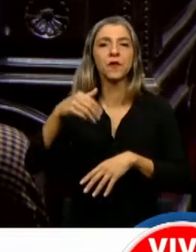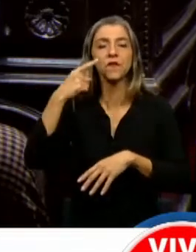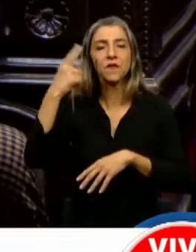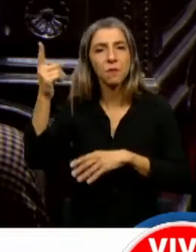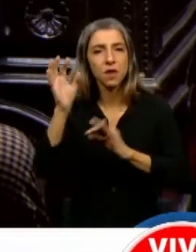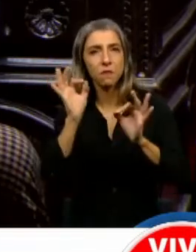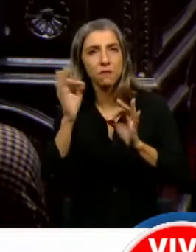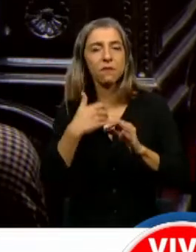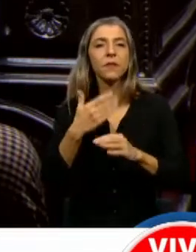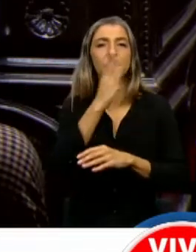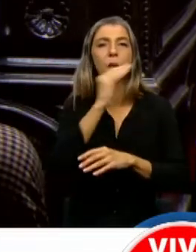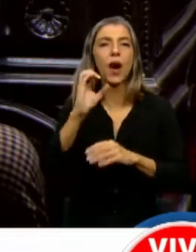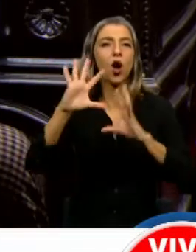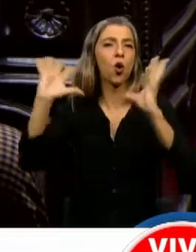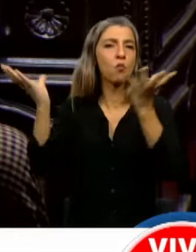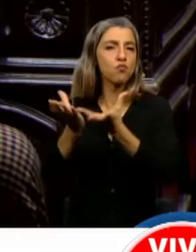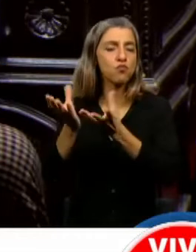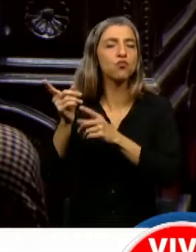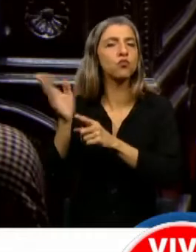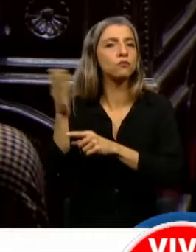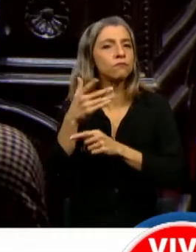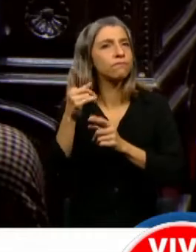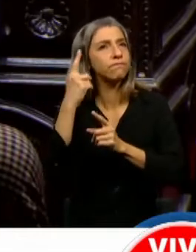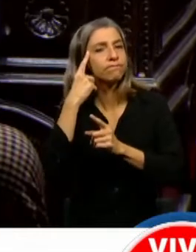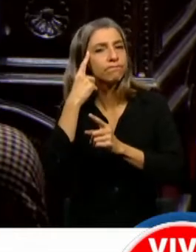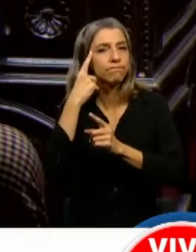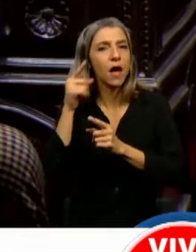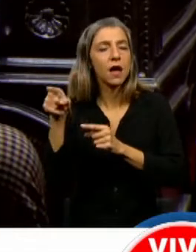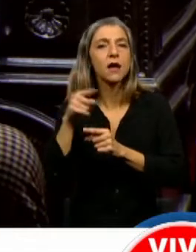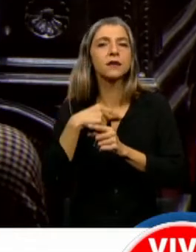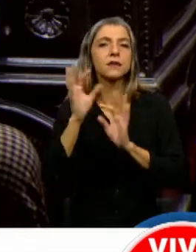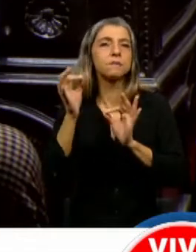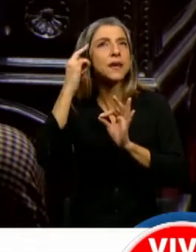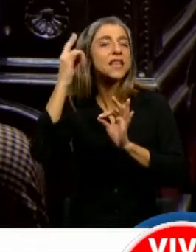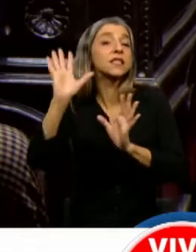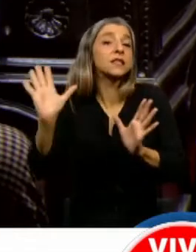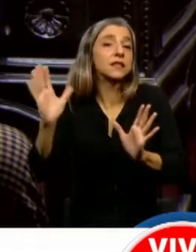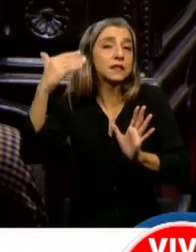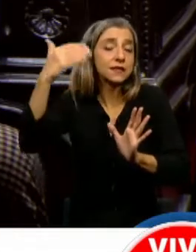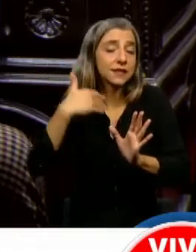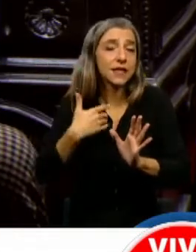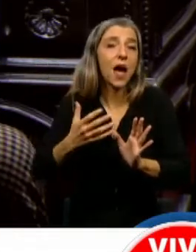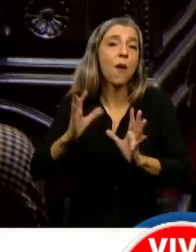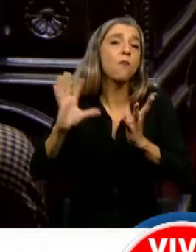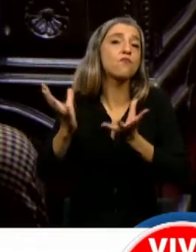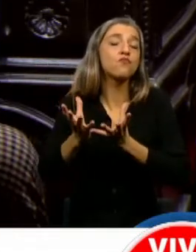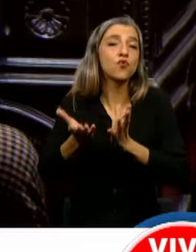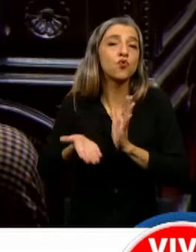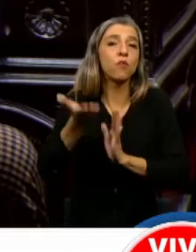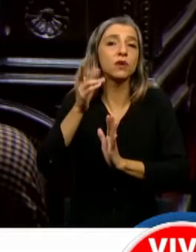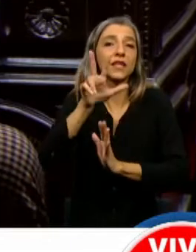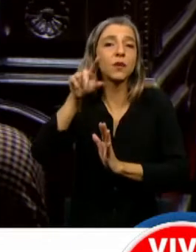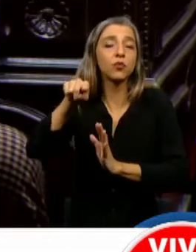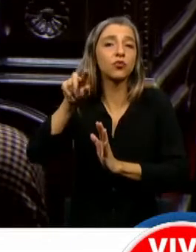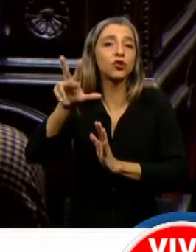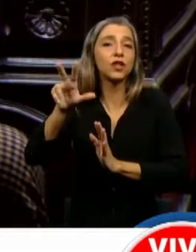Banco Mundial eran que el mundo en 2020 iba a crecer el 3,3%.